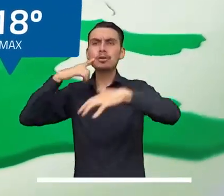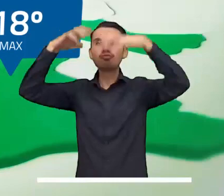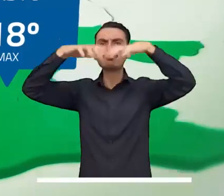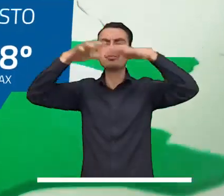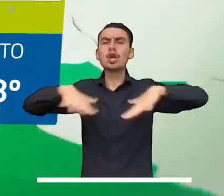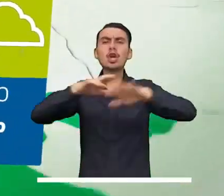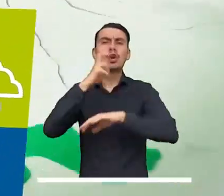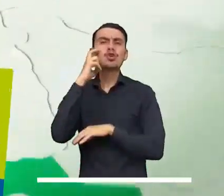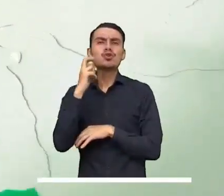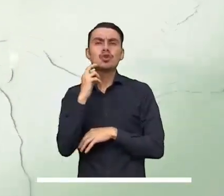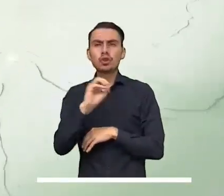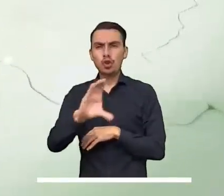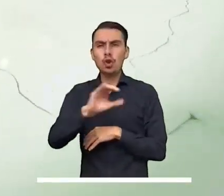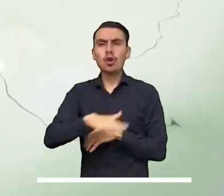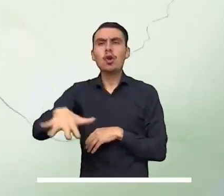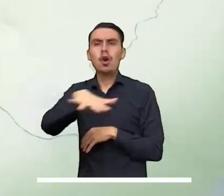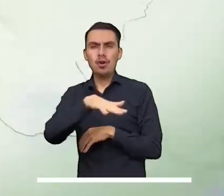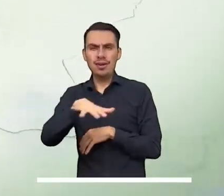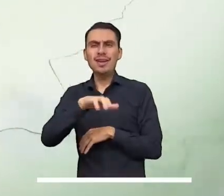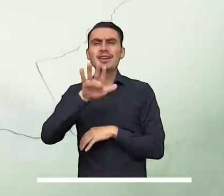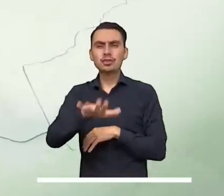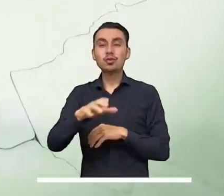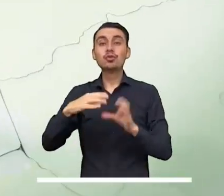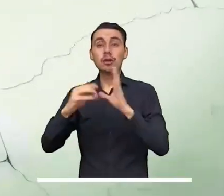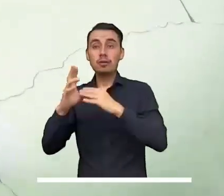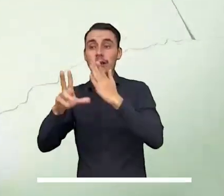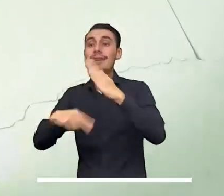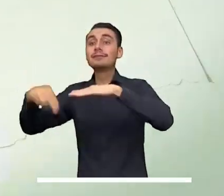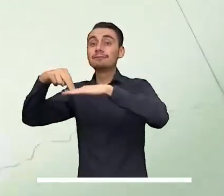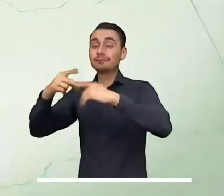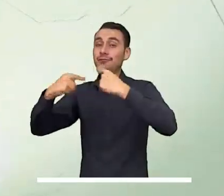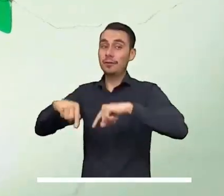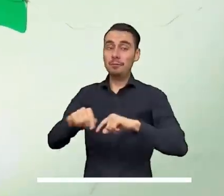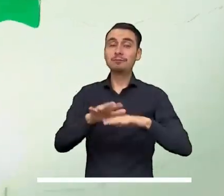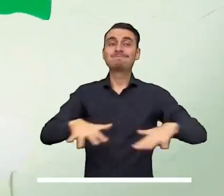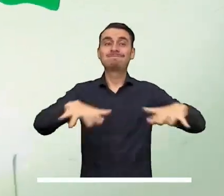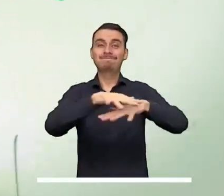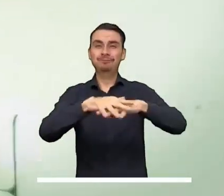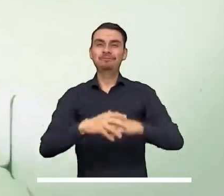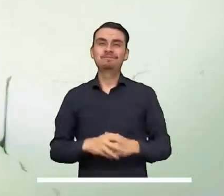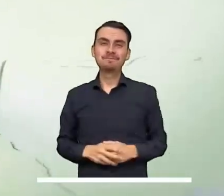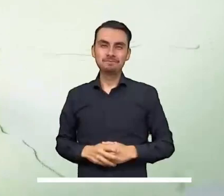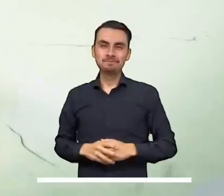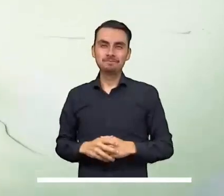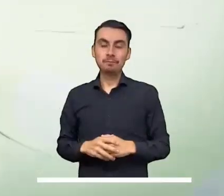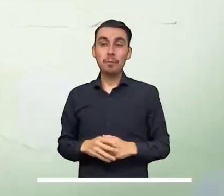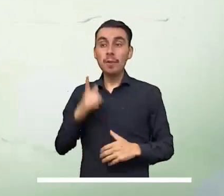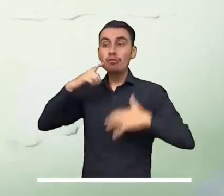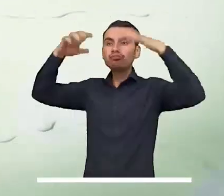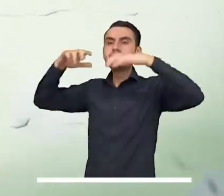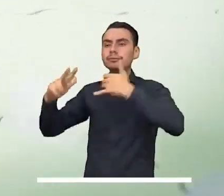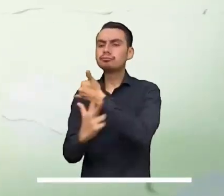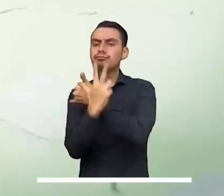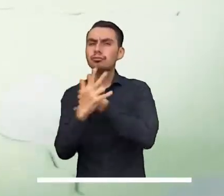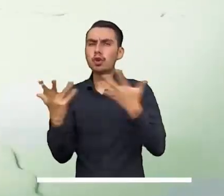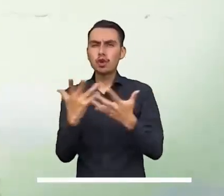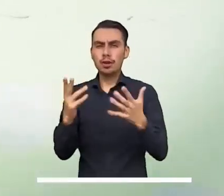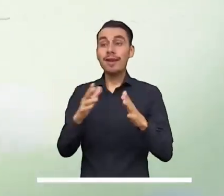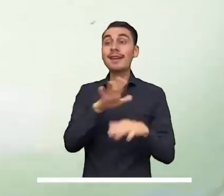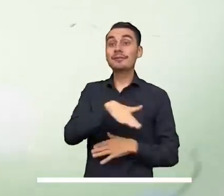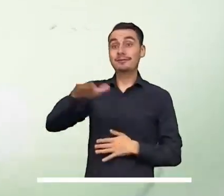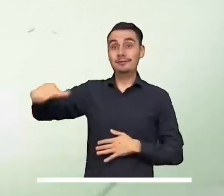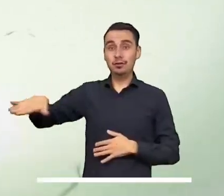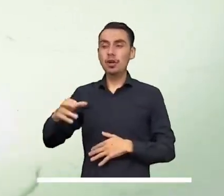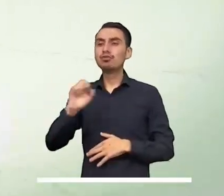en zonas de Chocó, noroccidente de Cauca, Cauca y Nariño. Las precipitaciones de la región andina se estiman